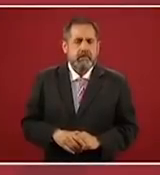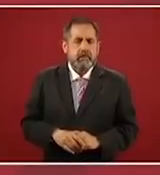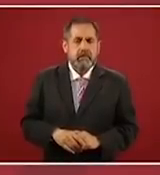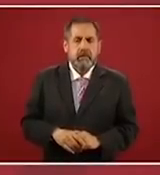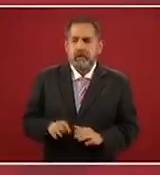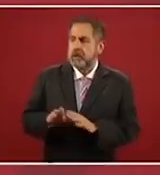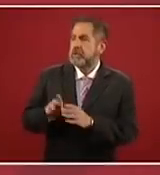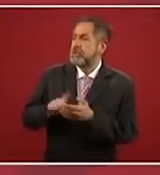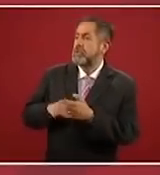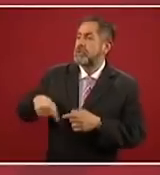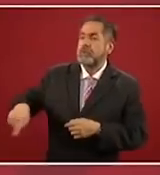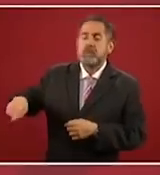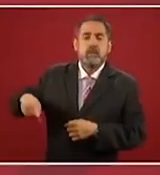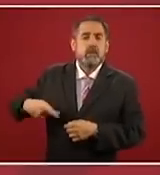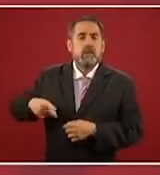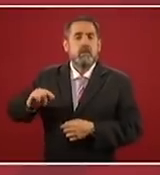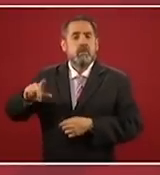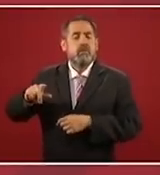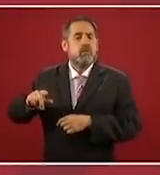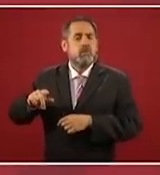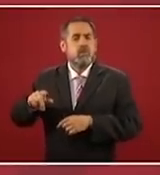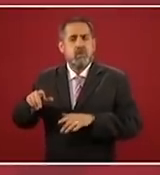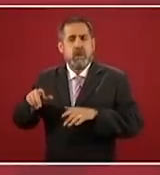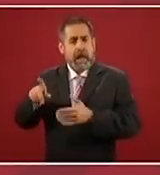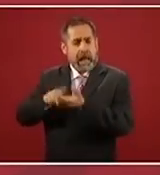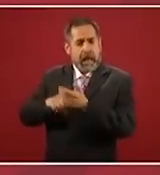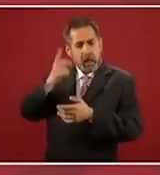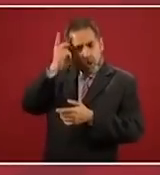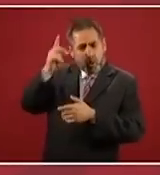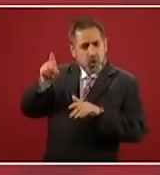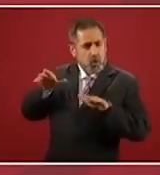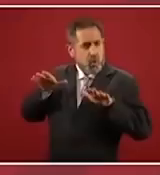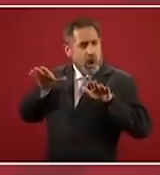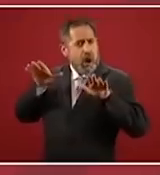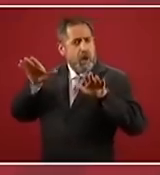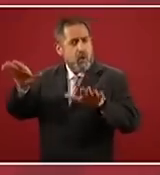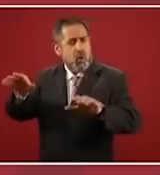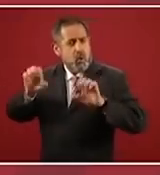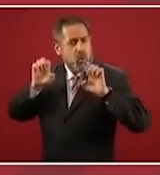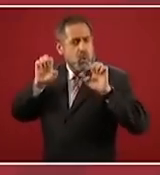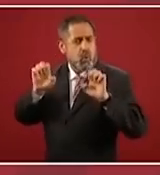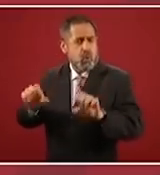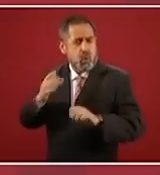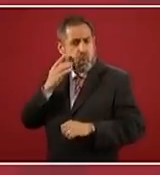un servidor público va a tener aviones de lujo